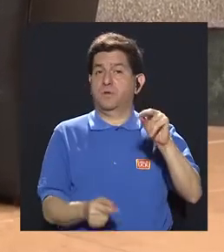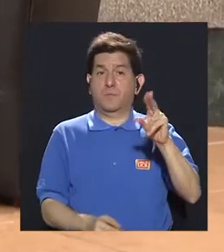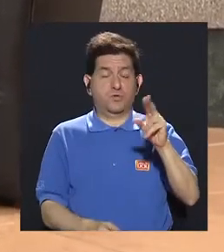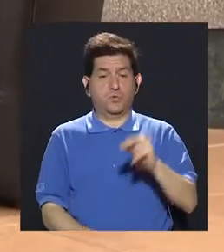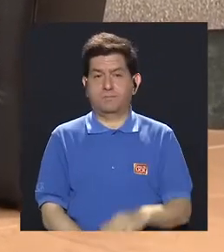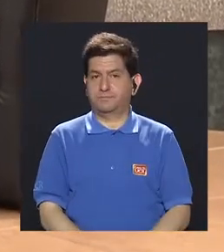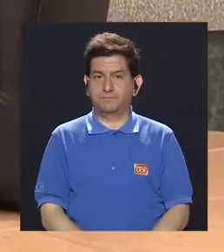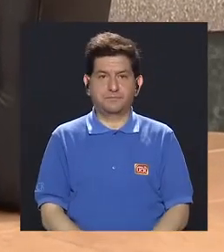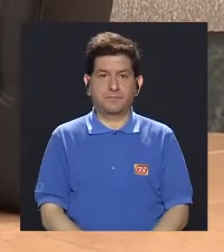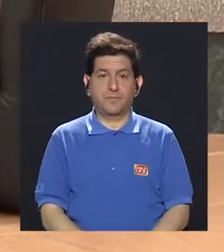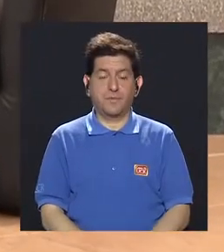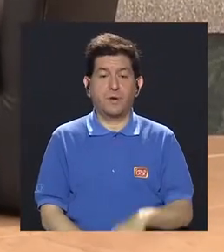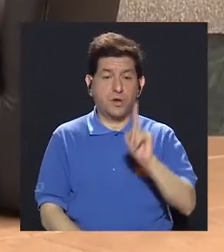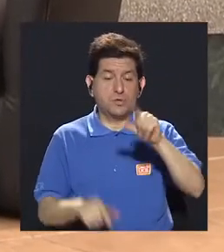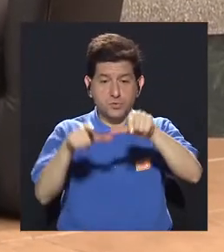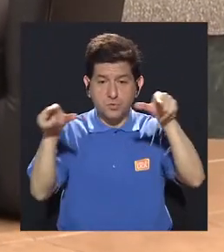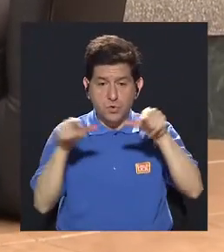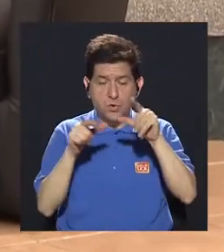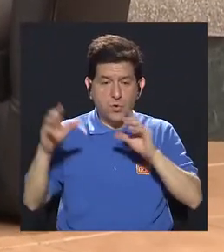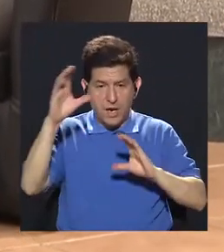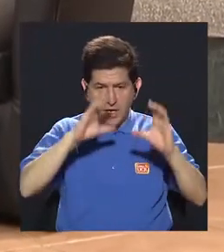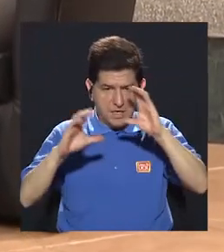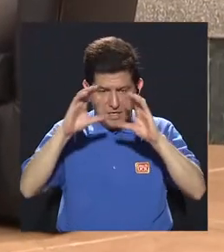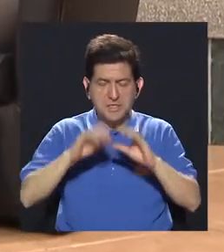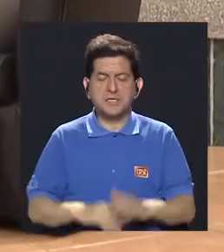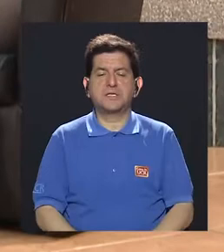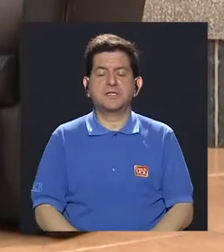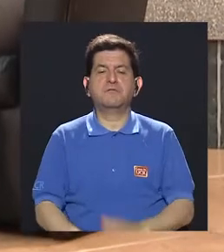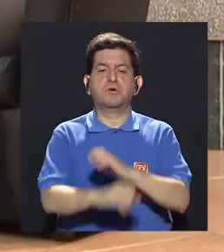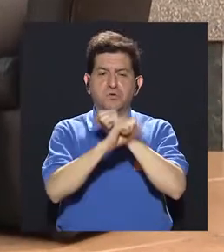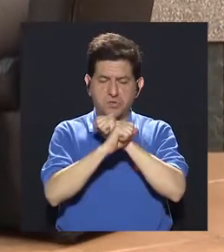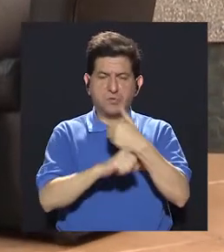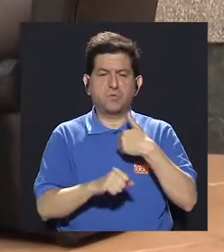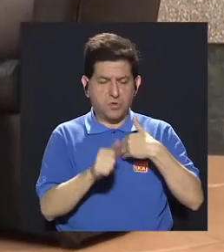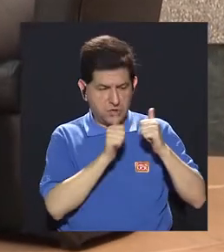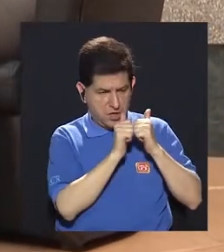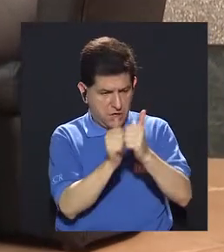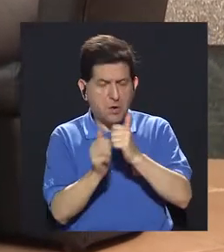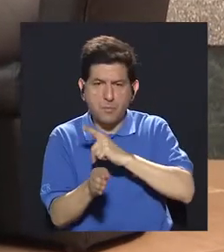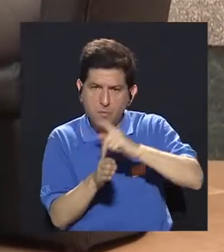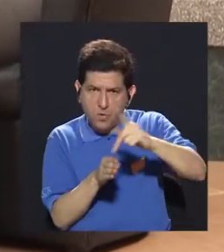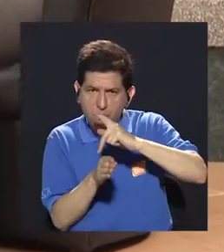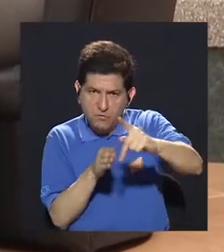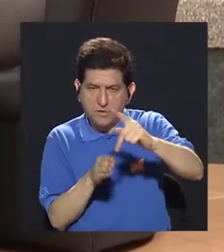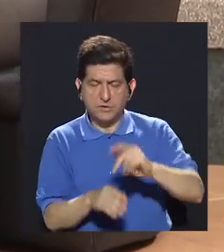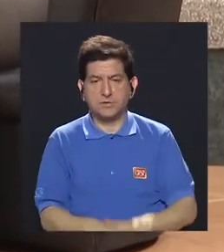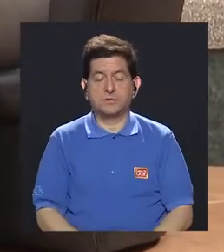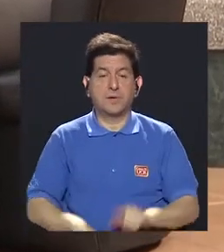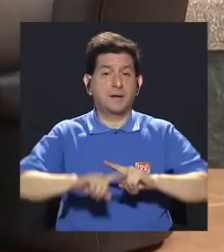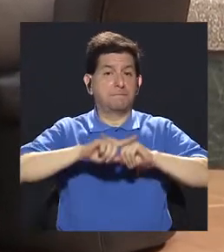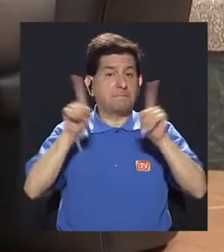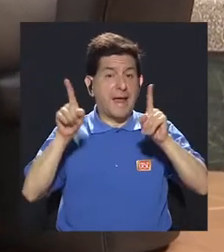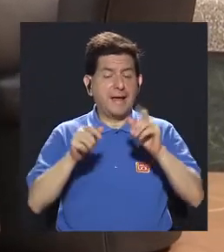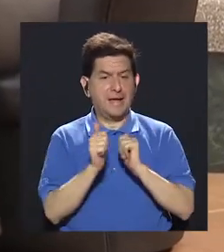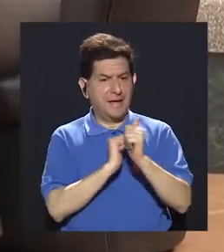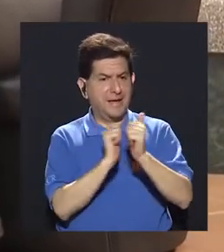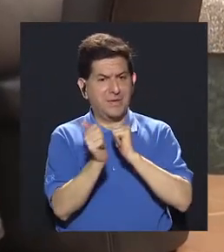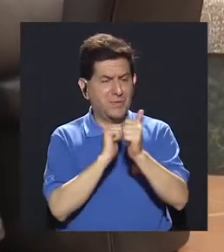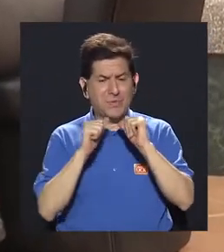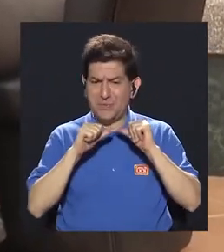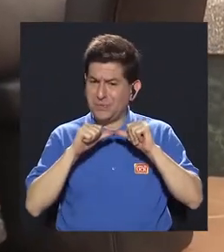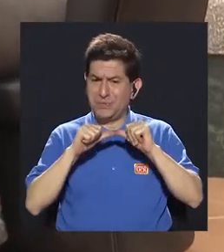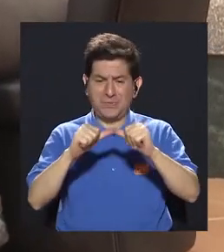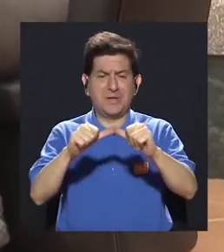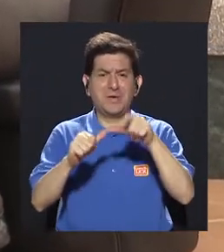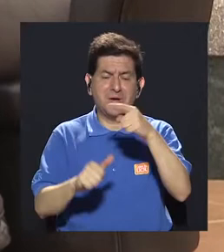son, ¿verdad? Entonces, es un lugar científico, seguro, donde reciben acompañamiento profesional. Sin embargo, es una